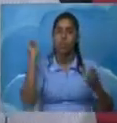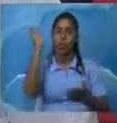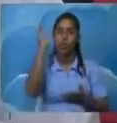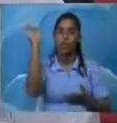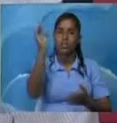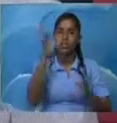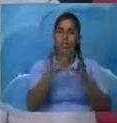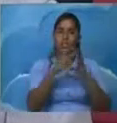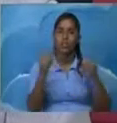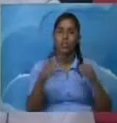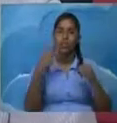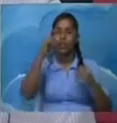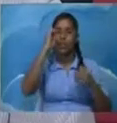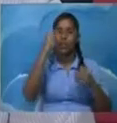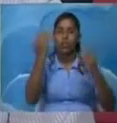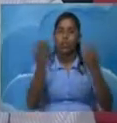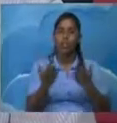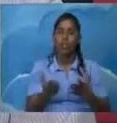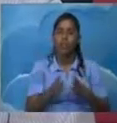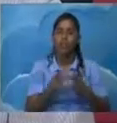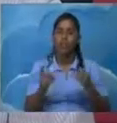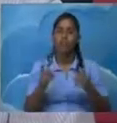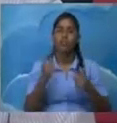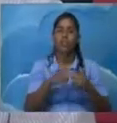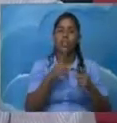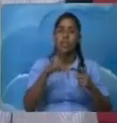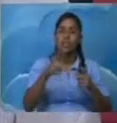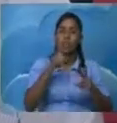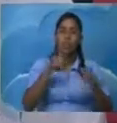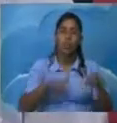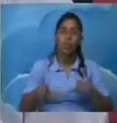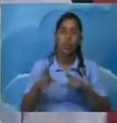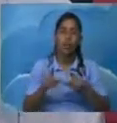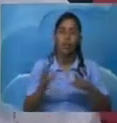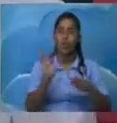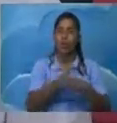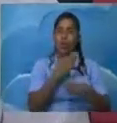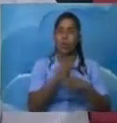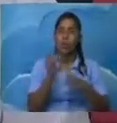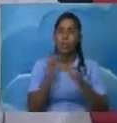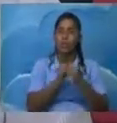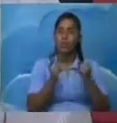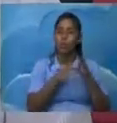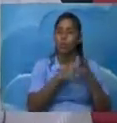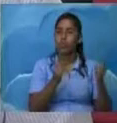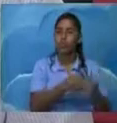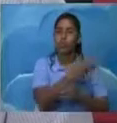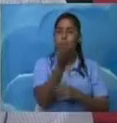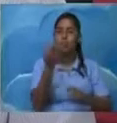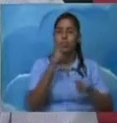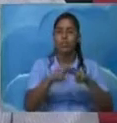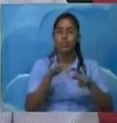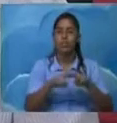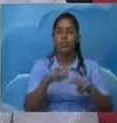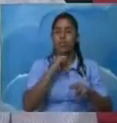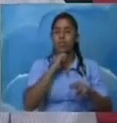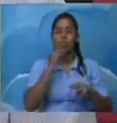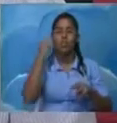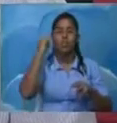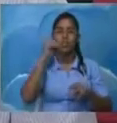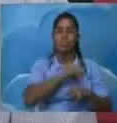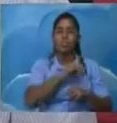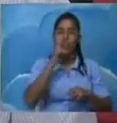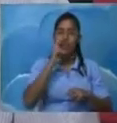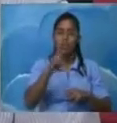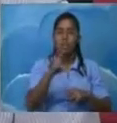y todo lo que Dios nos da ya, nos da en esa actividad, lo compartimos con esos niños. No es cuestión de ver